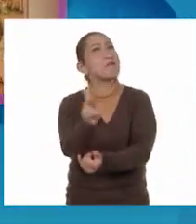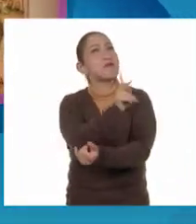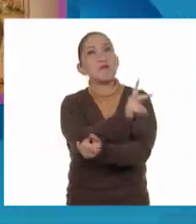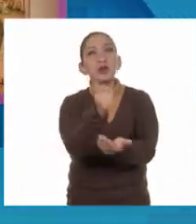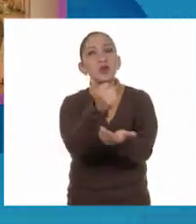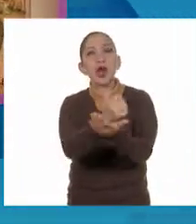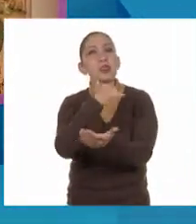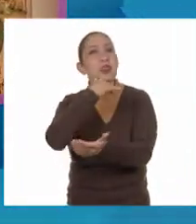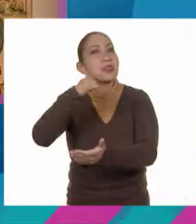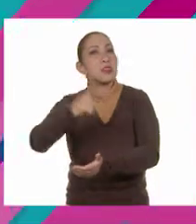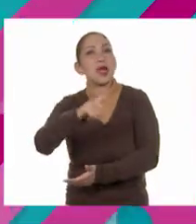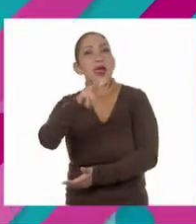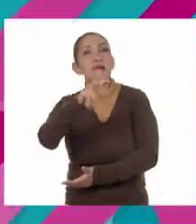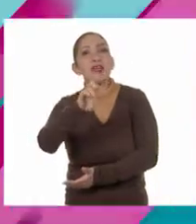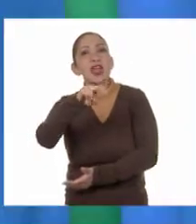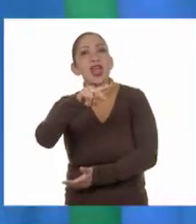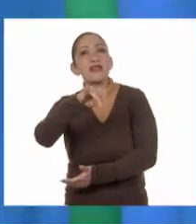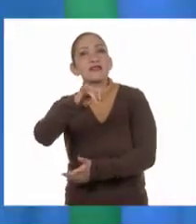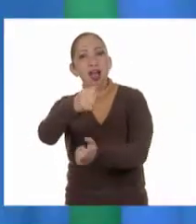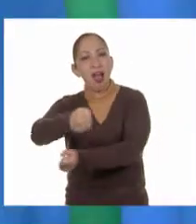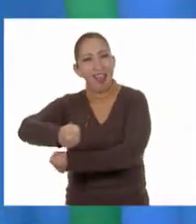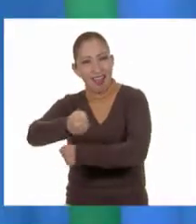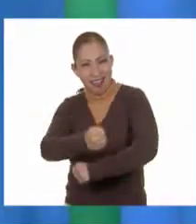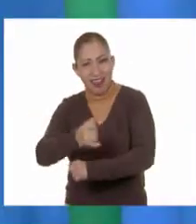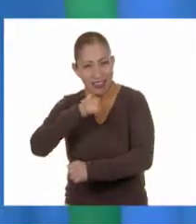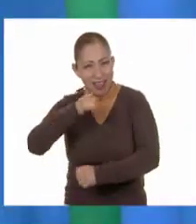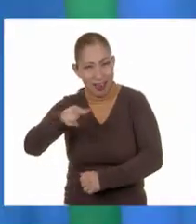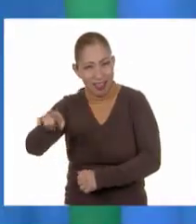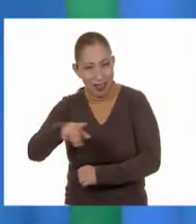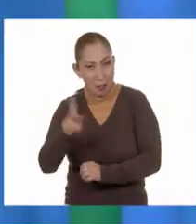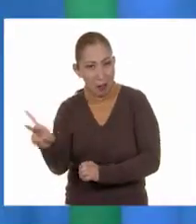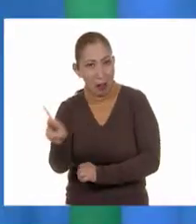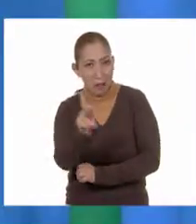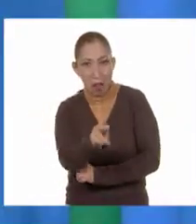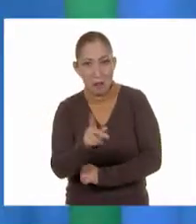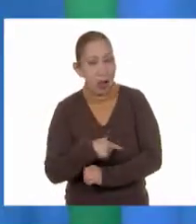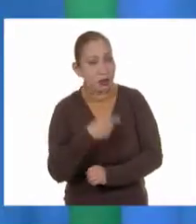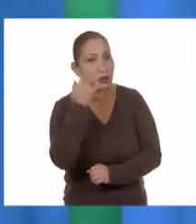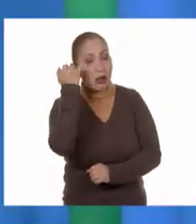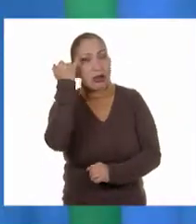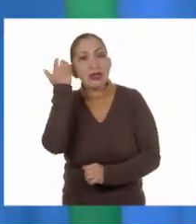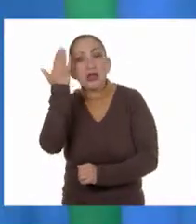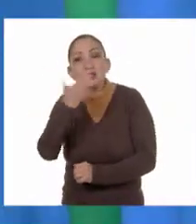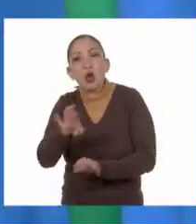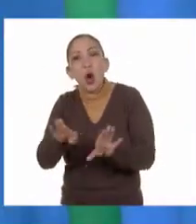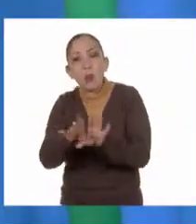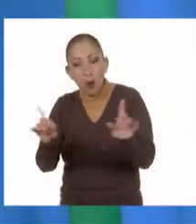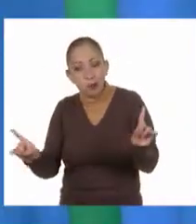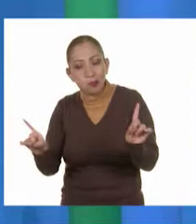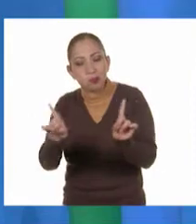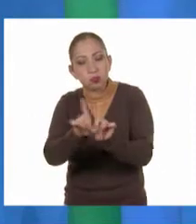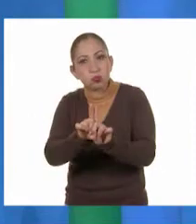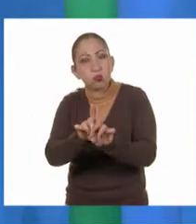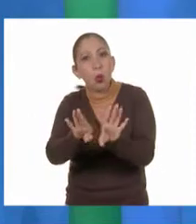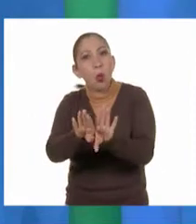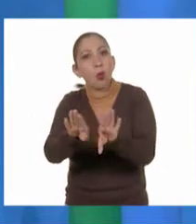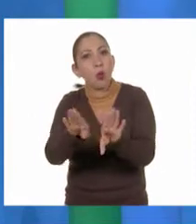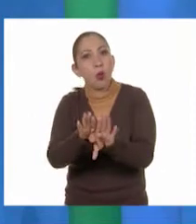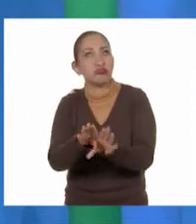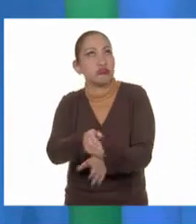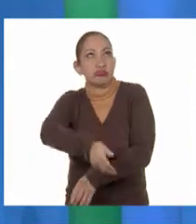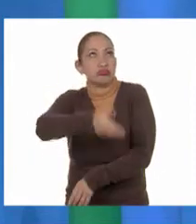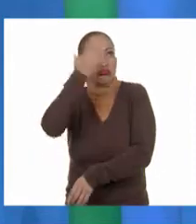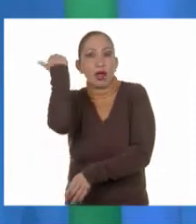ciudad italiana de Venecia, ¿no? Uy, ya quiero saber cómo se dio el encuentro. O sea, me quiero imaginar, no